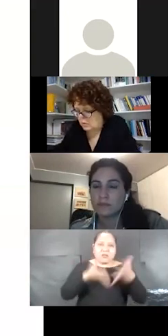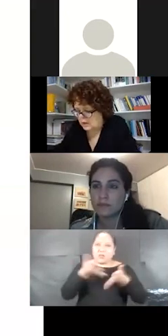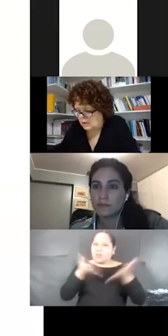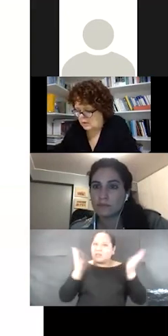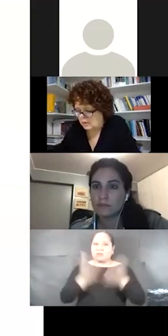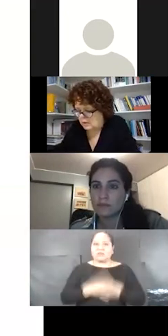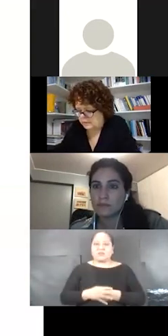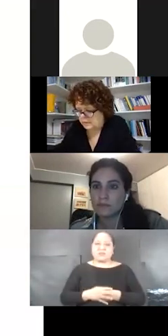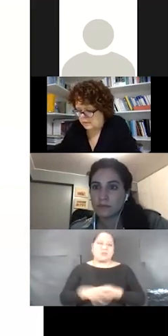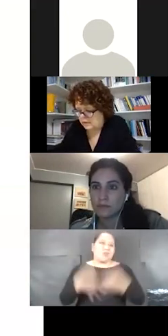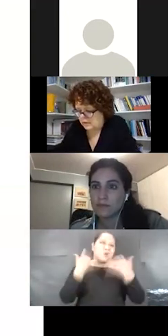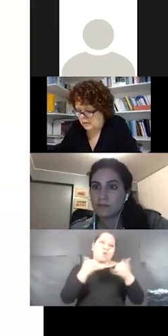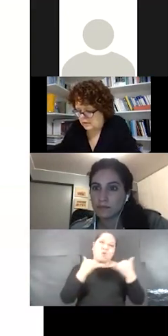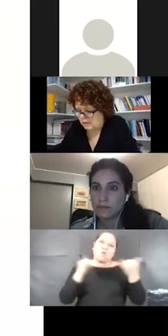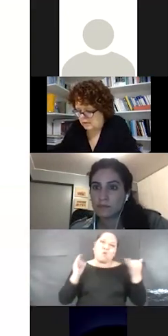como jugando